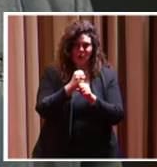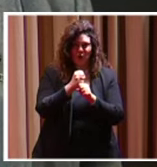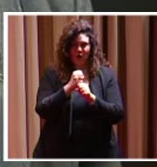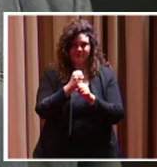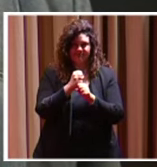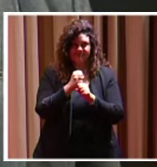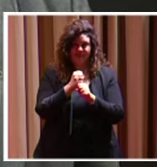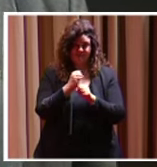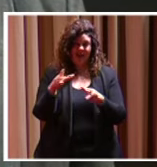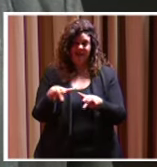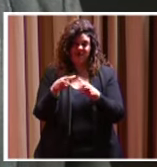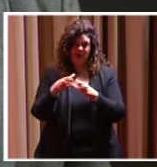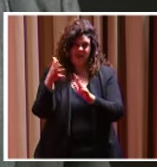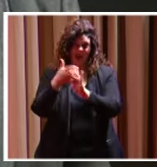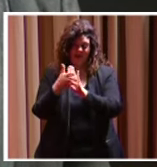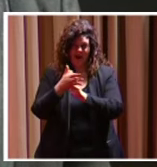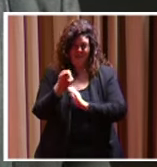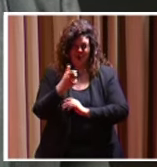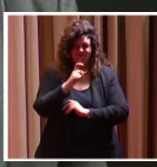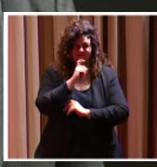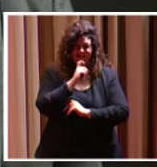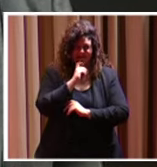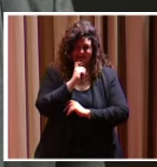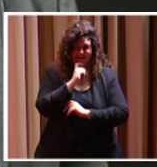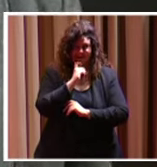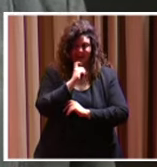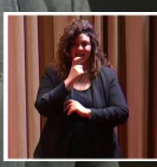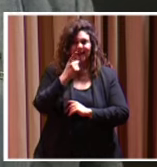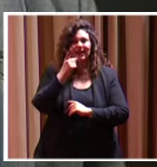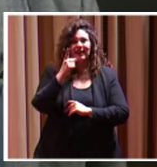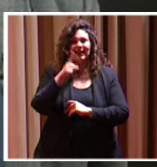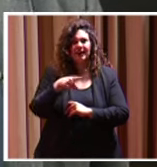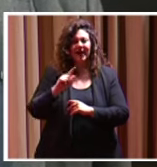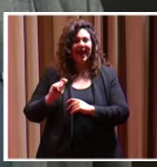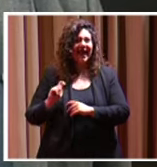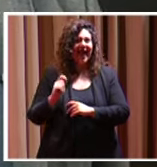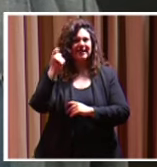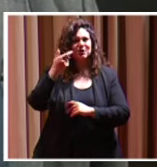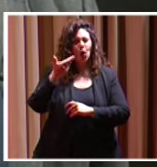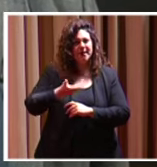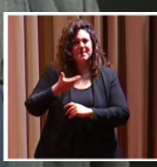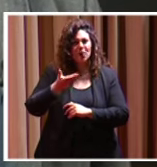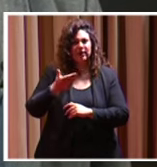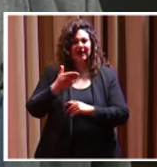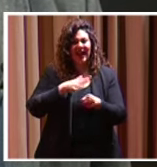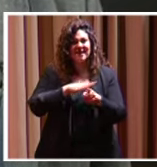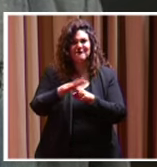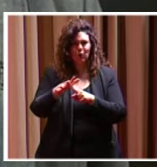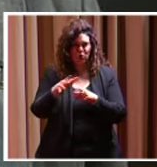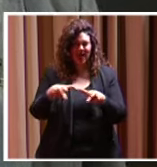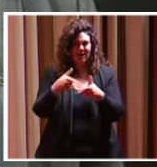relativamente difícil de explicar a la ciudadanía y en la cual es difícil encontrar hitos significativos de impacto